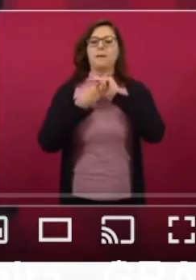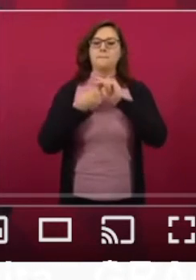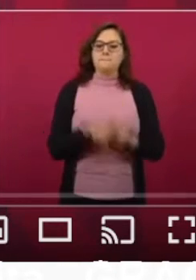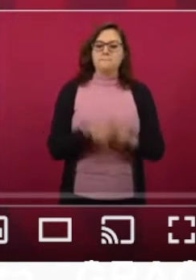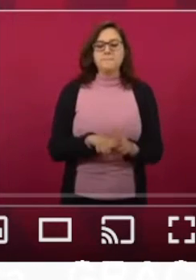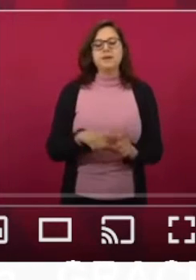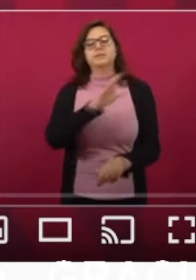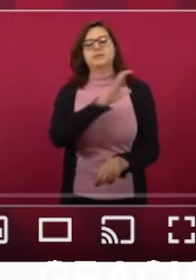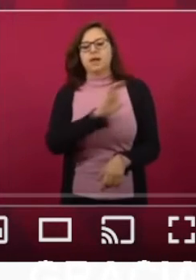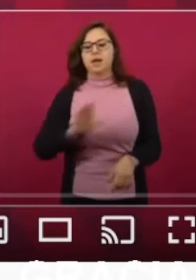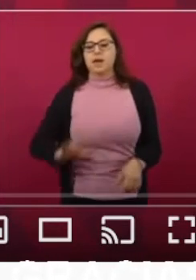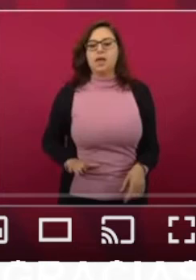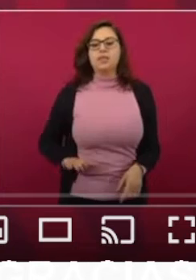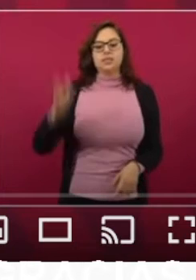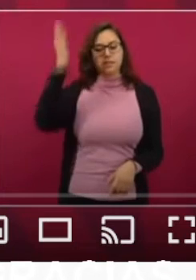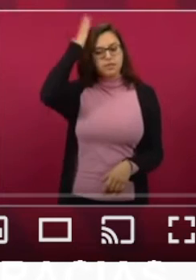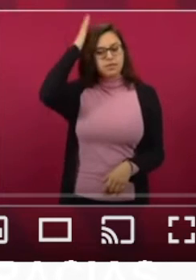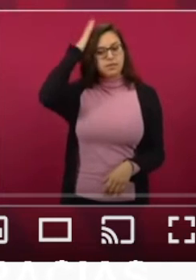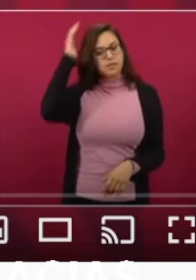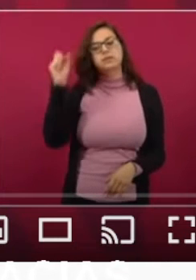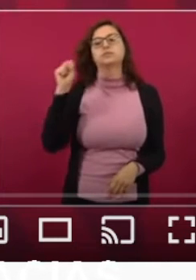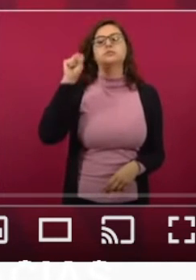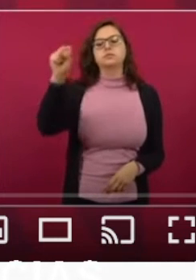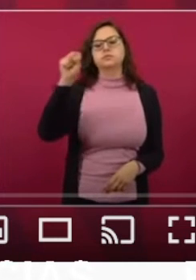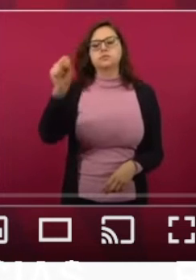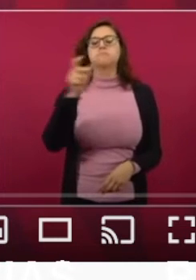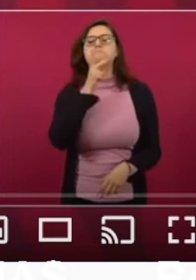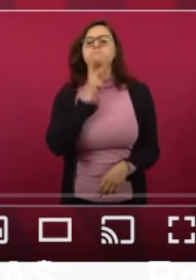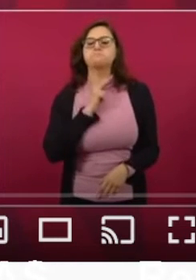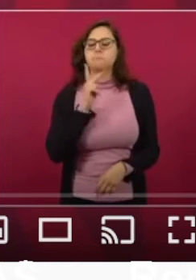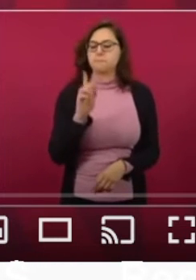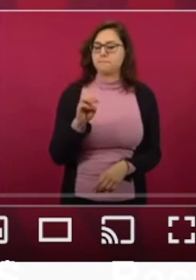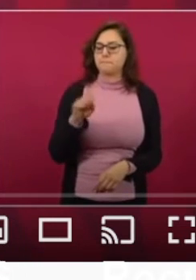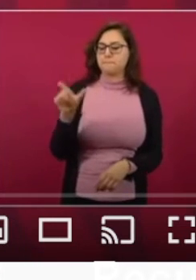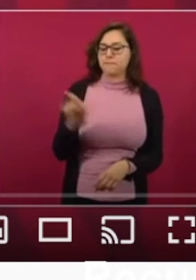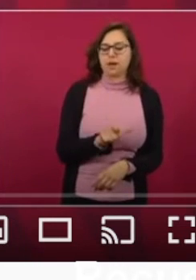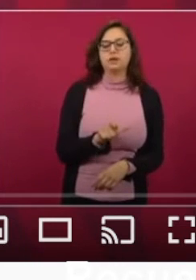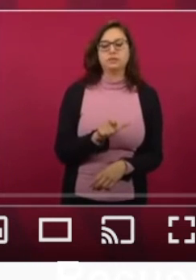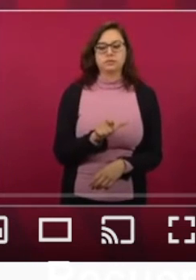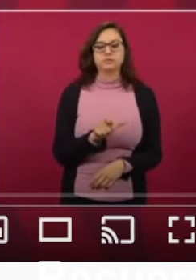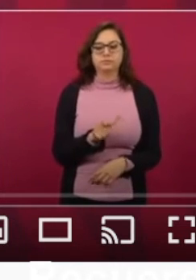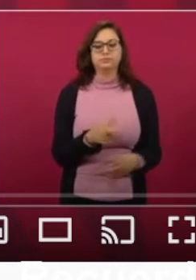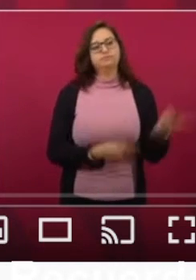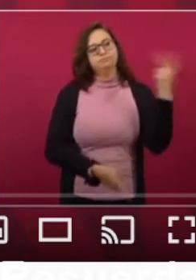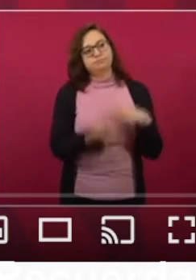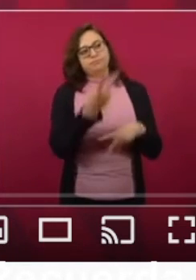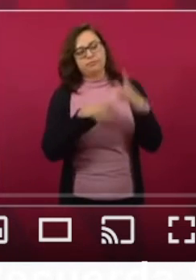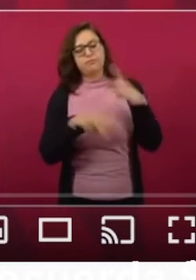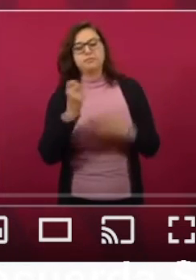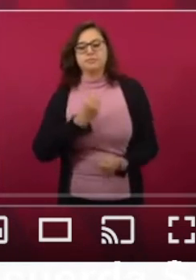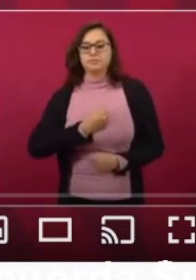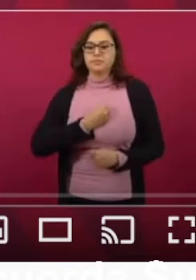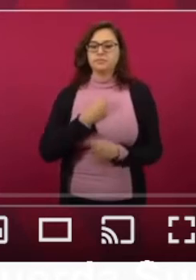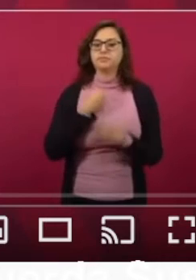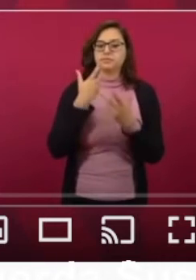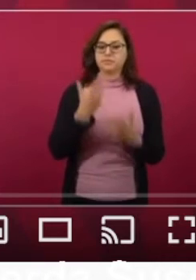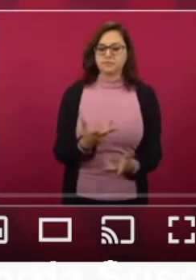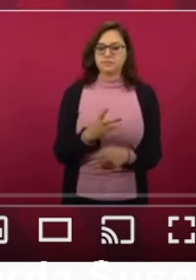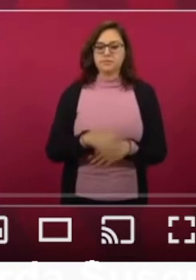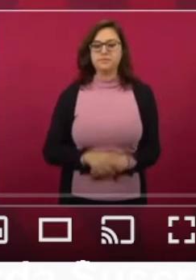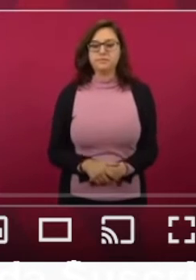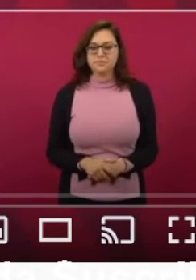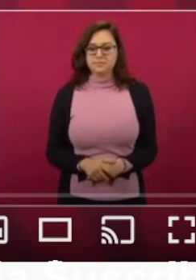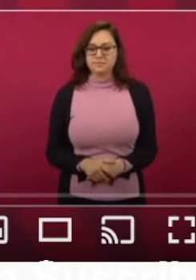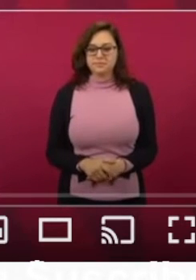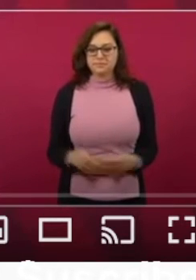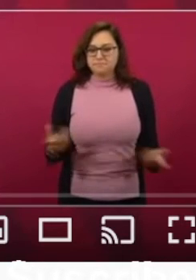a dirigir el sindicato petrolero como lo hemos hecho